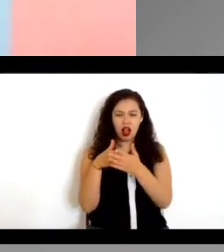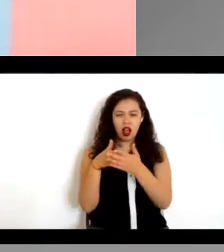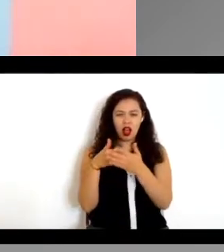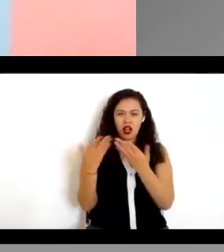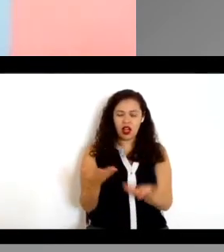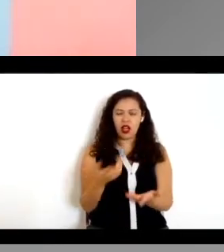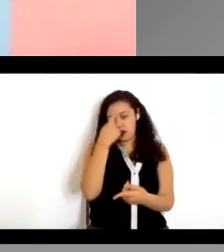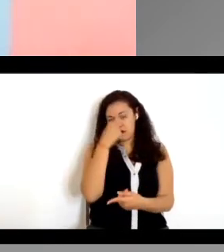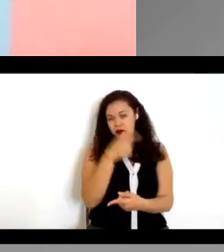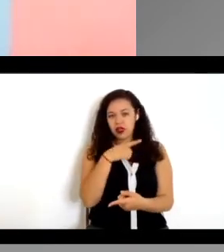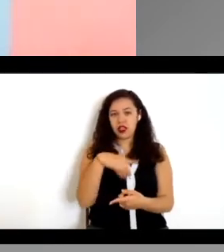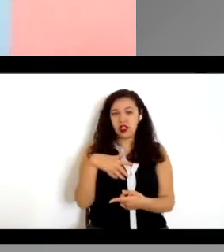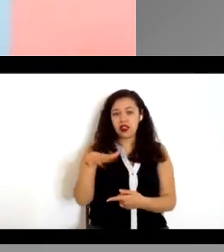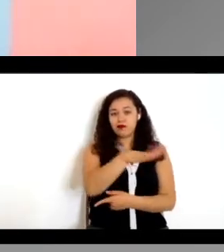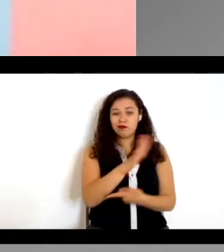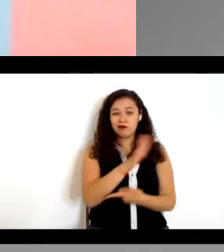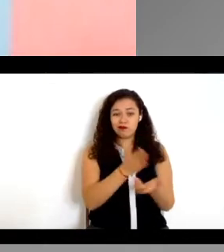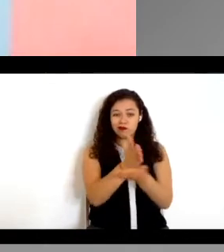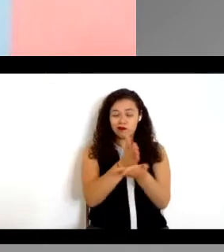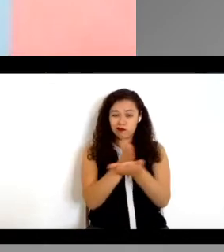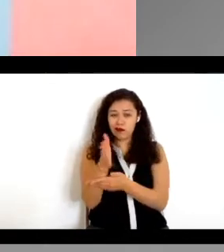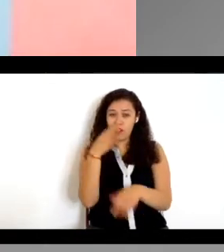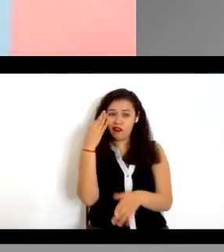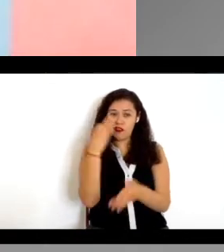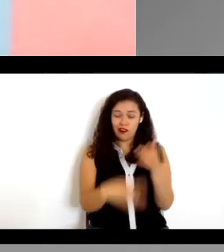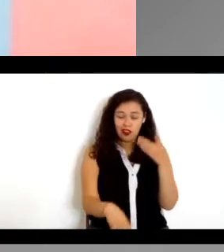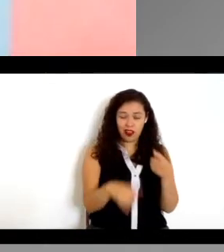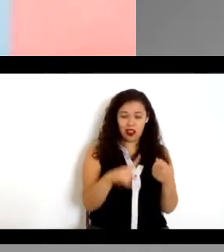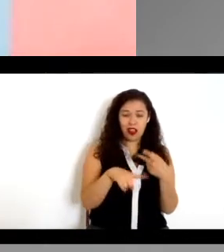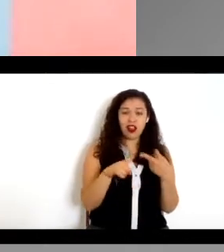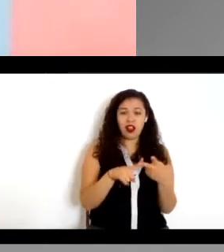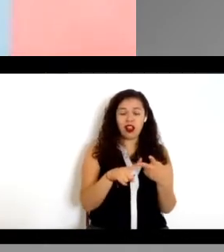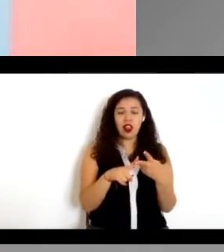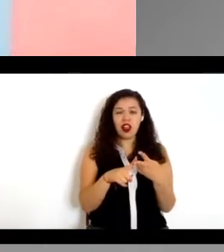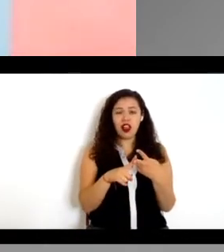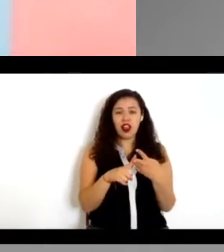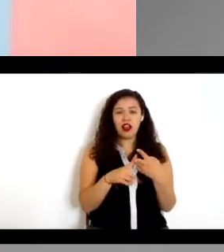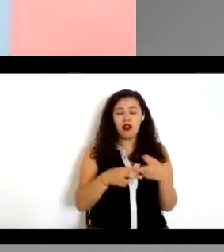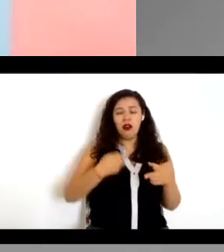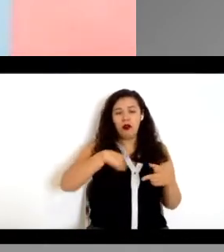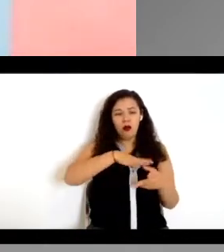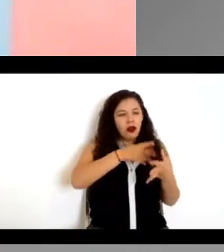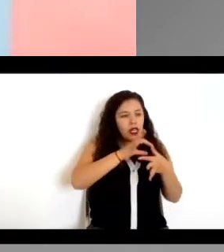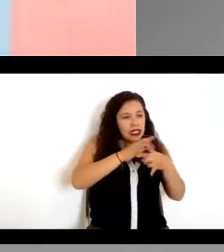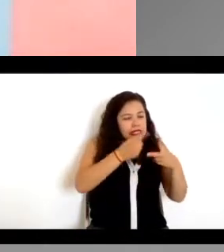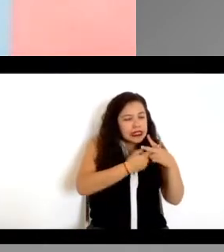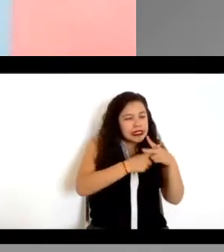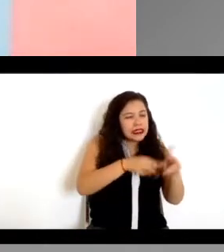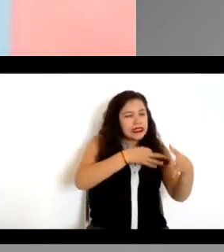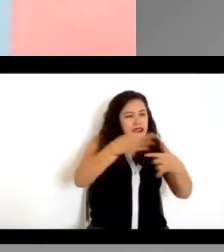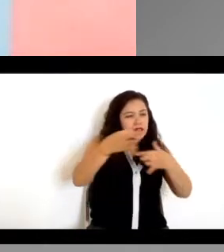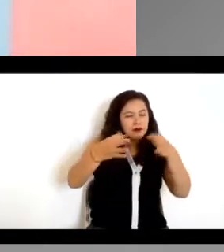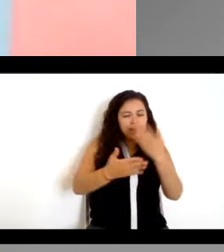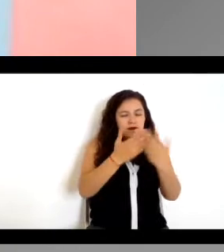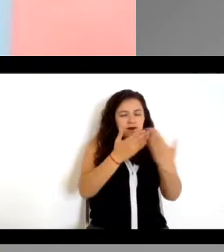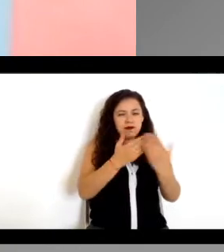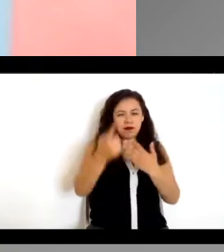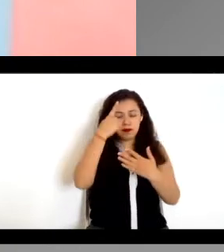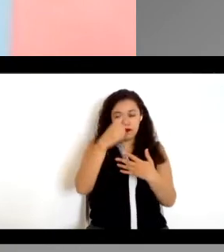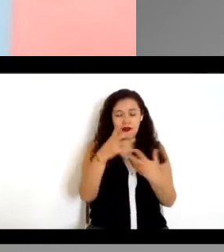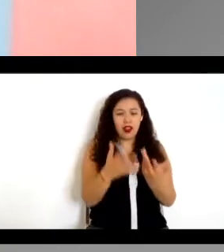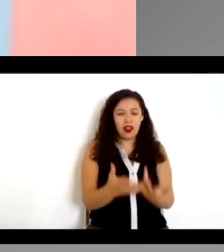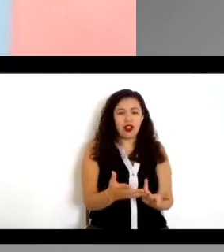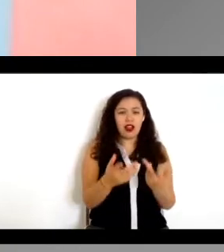de espacios accesibles? En salir y detonar acciones en las cuales, en verdad, el círculo de interacción en donde